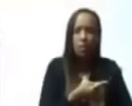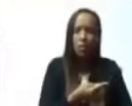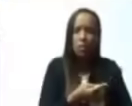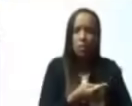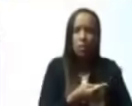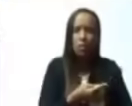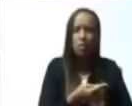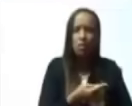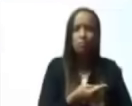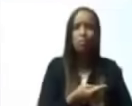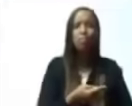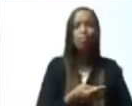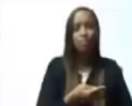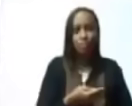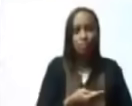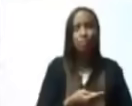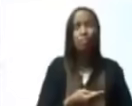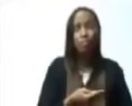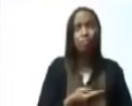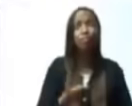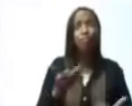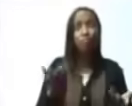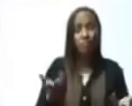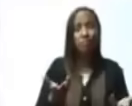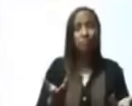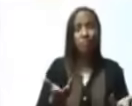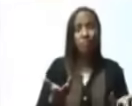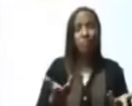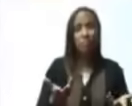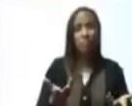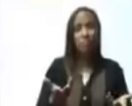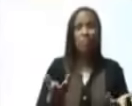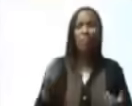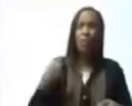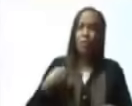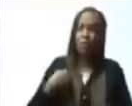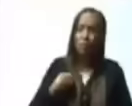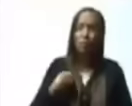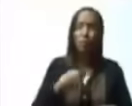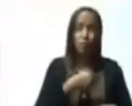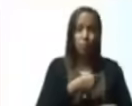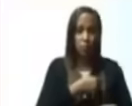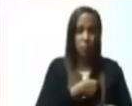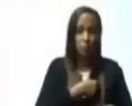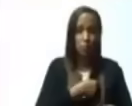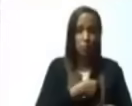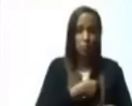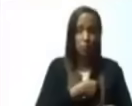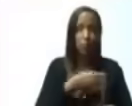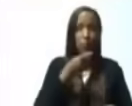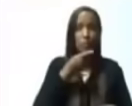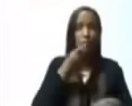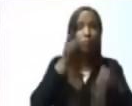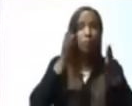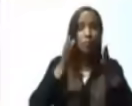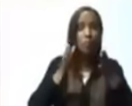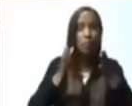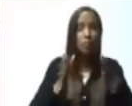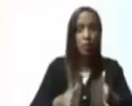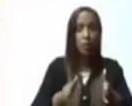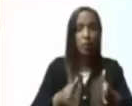aquí en nuestra calidad de ciudadano que he transitado la